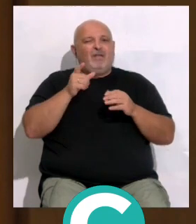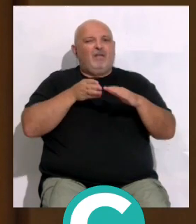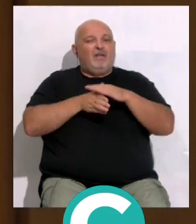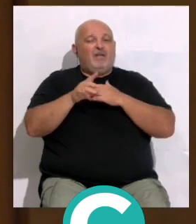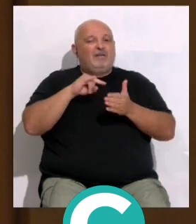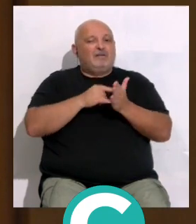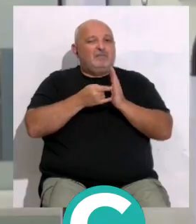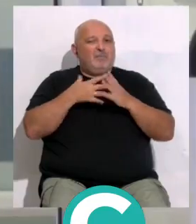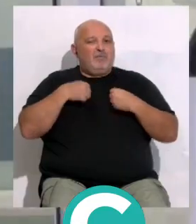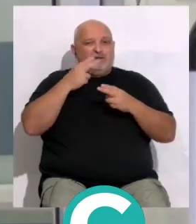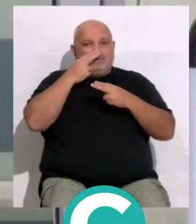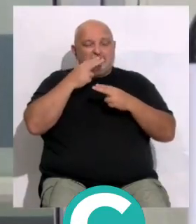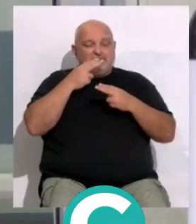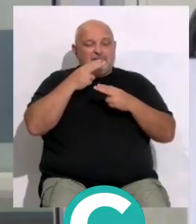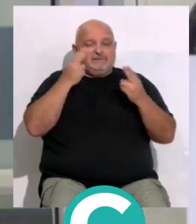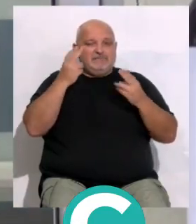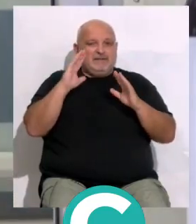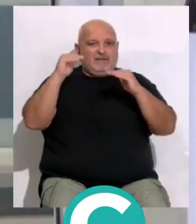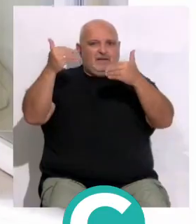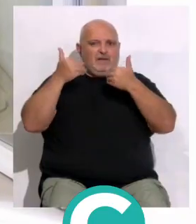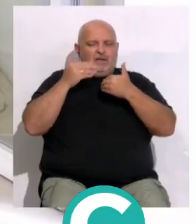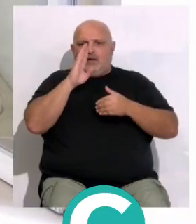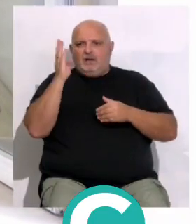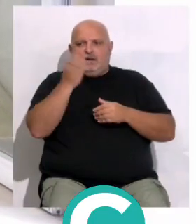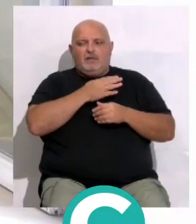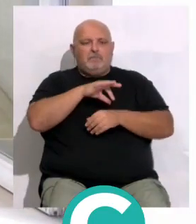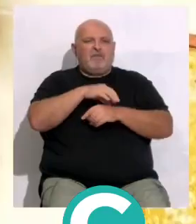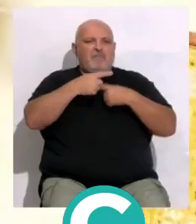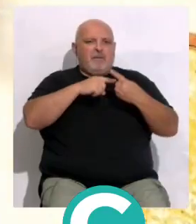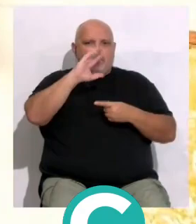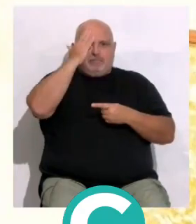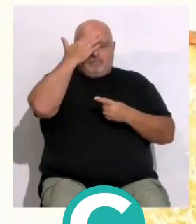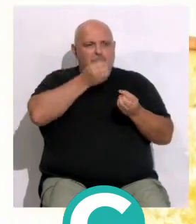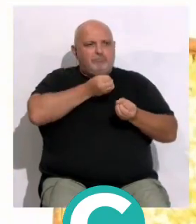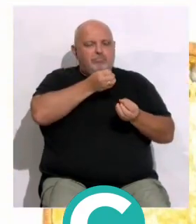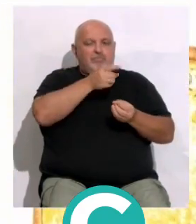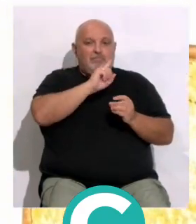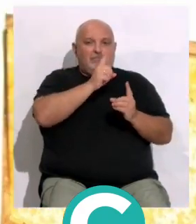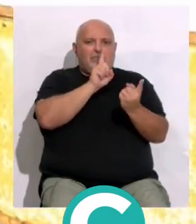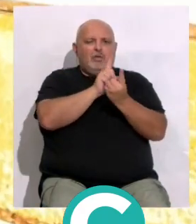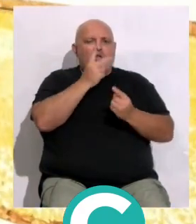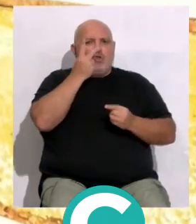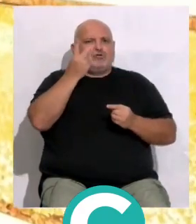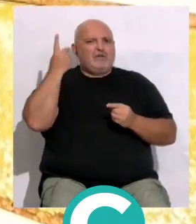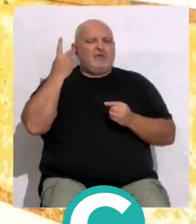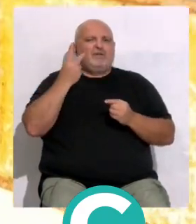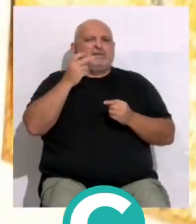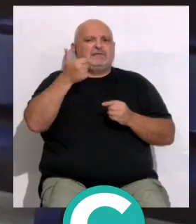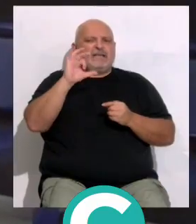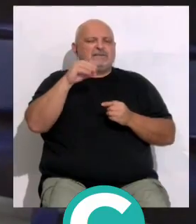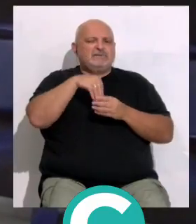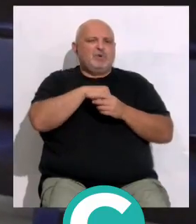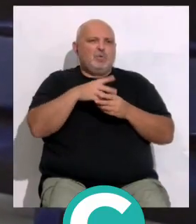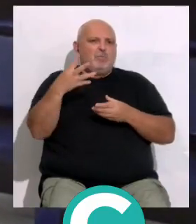al sistema público de salud para recibir atención es a través del médico de familia, contando desde hace 2 años el SAS con